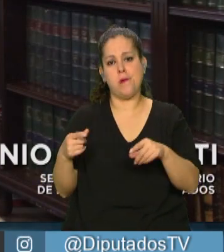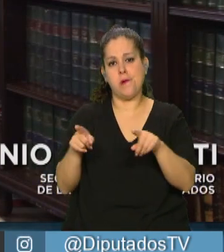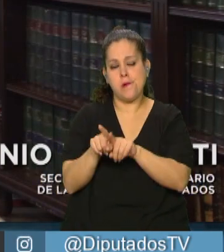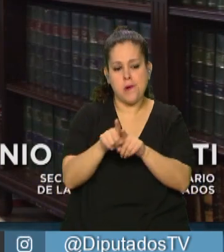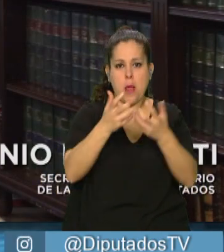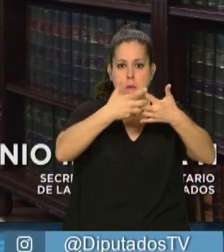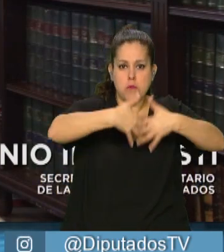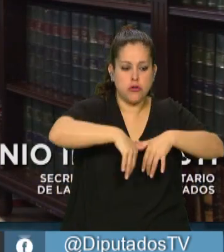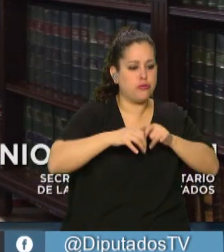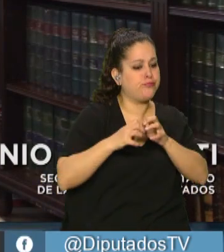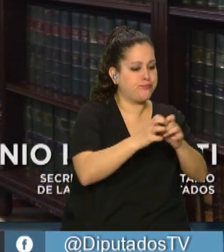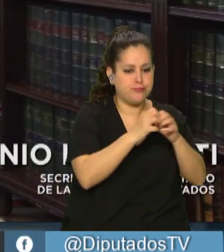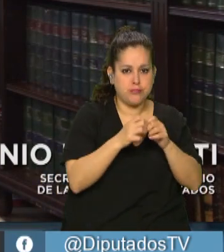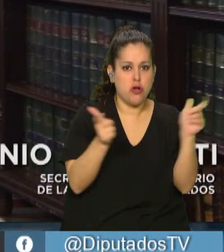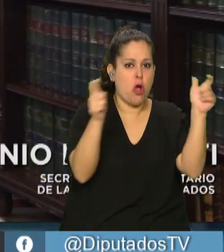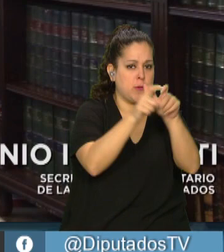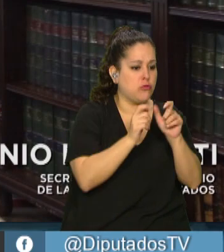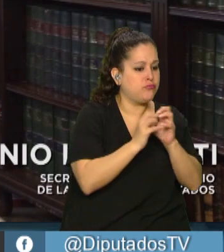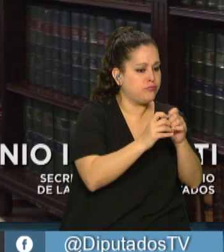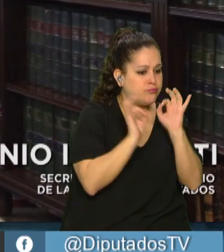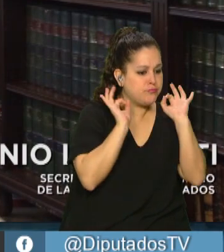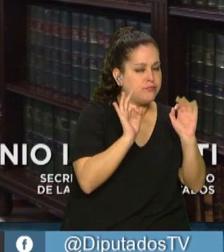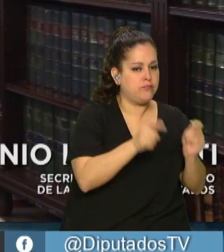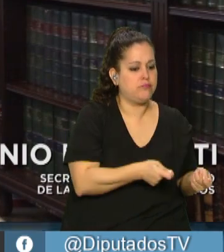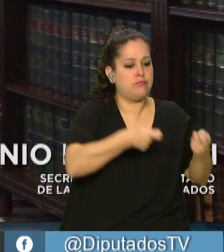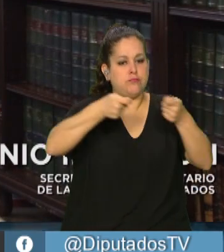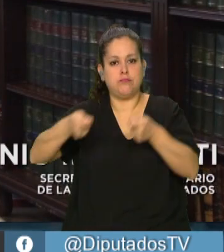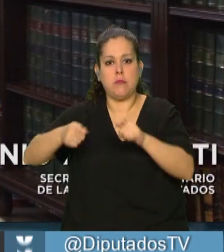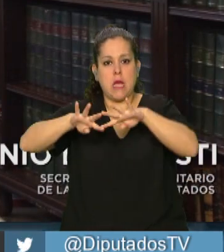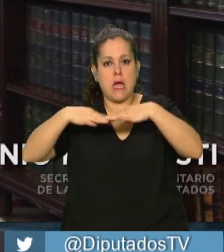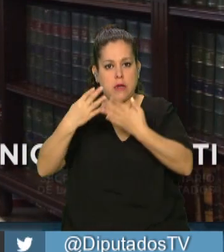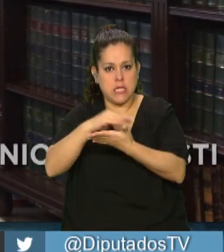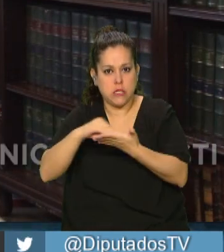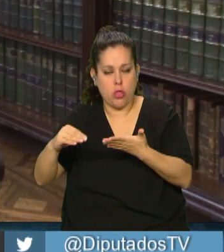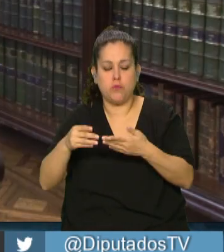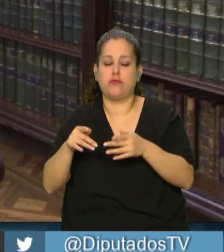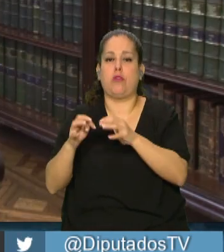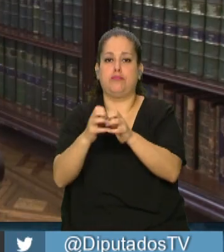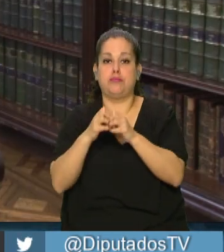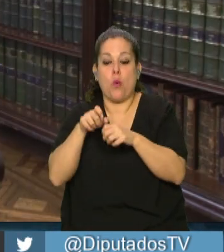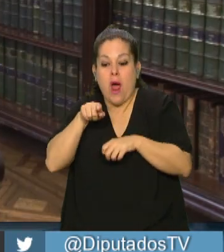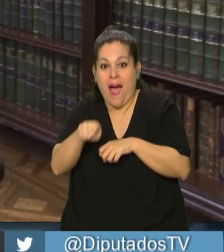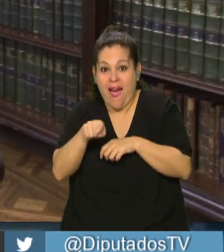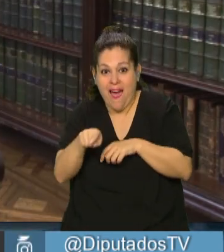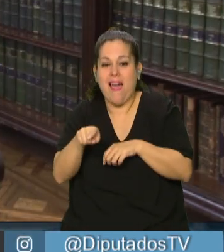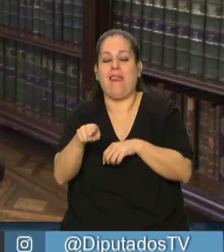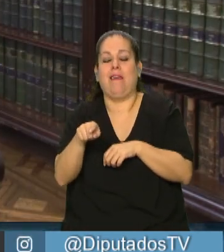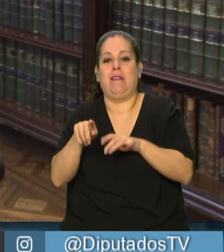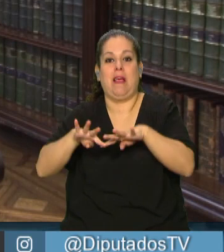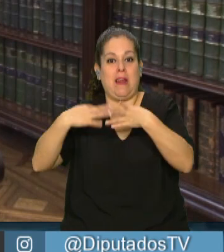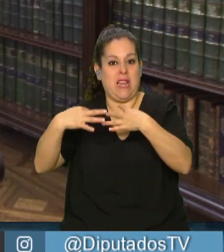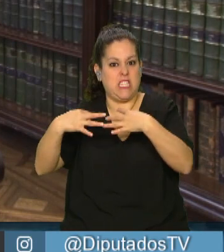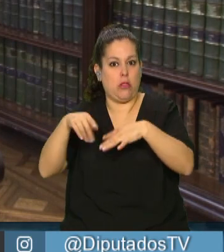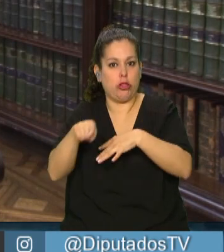comisiones, que tuvo un dictamen y llega al recinto. De ahí, ¿qué sucede? Bueno, el recinto tiene las facultades